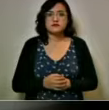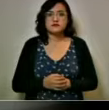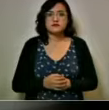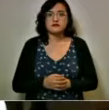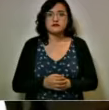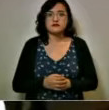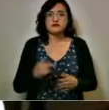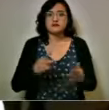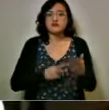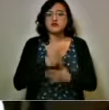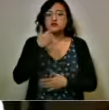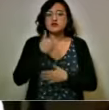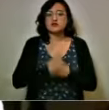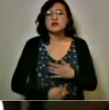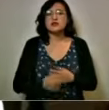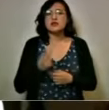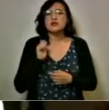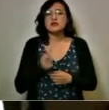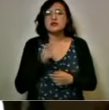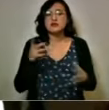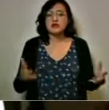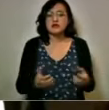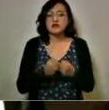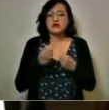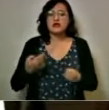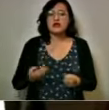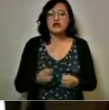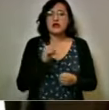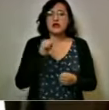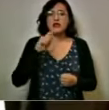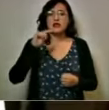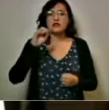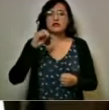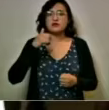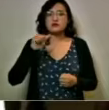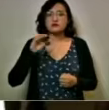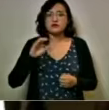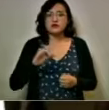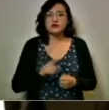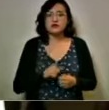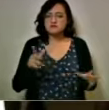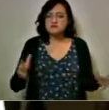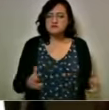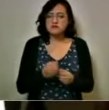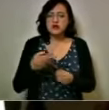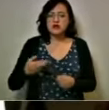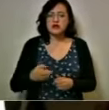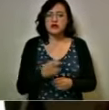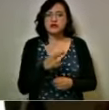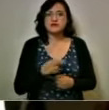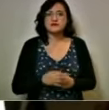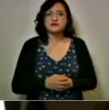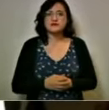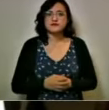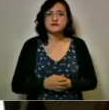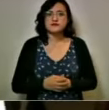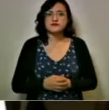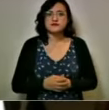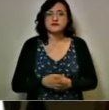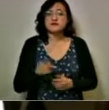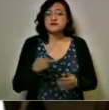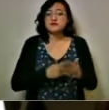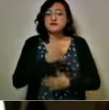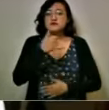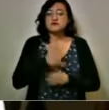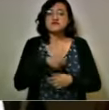el proyecto de salvar al río Atoyac, rescatar al río Atoyac. Es un